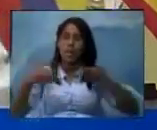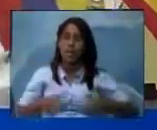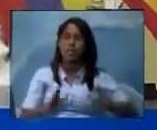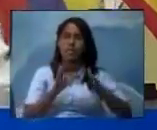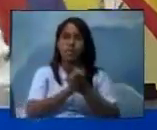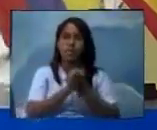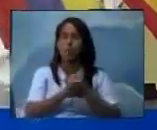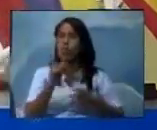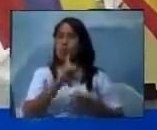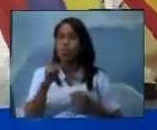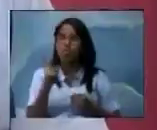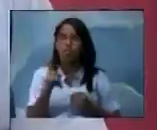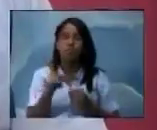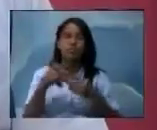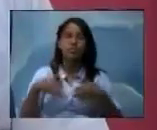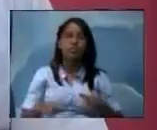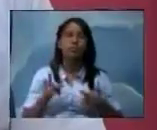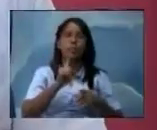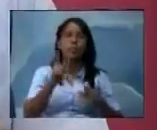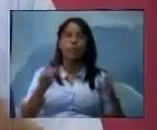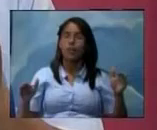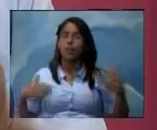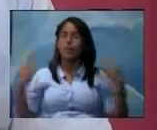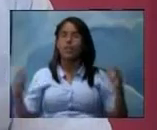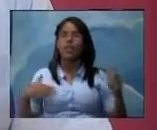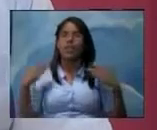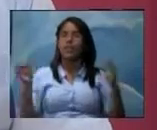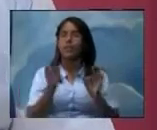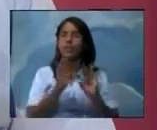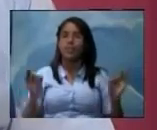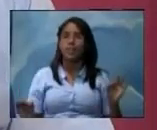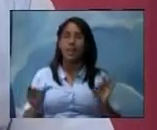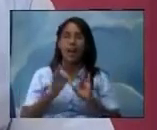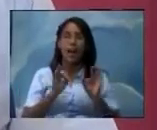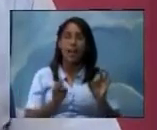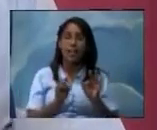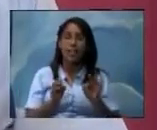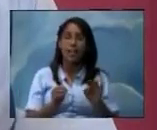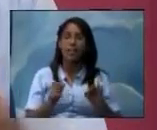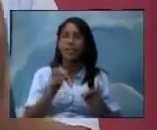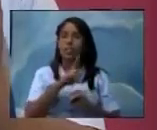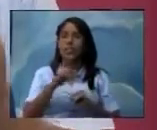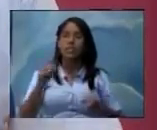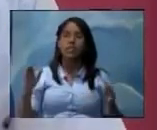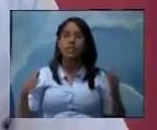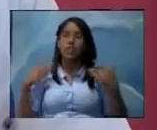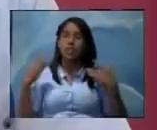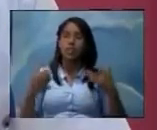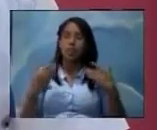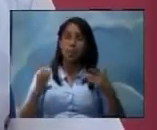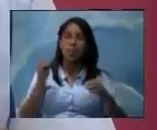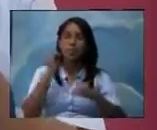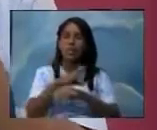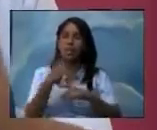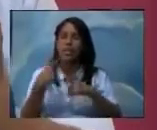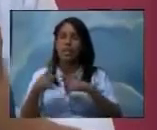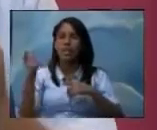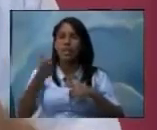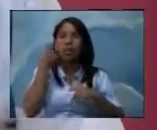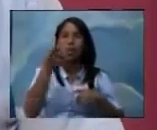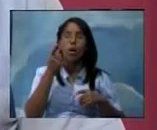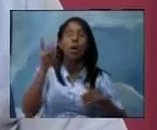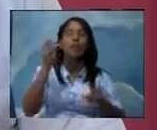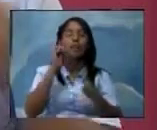colega. No, hermano, no se alegró nada. Y de Valle mandó a los magos que lo buscaran y